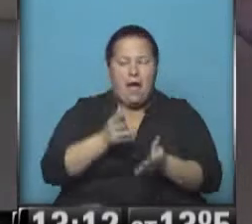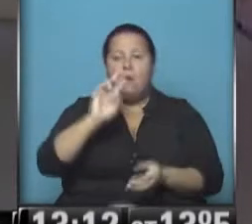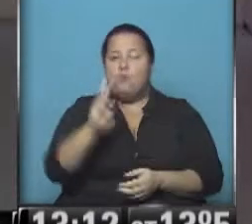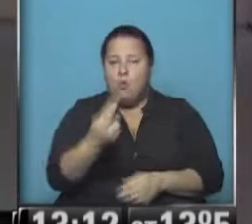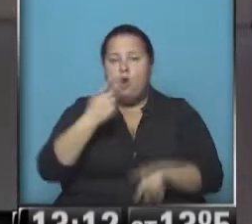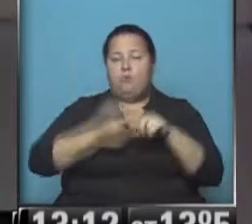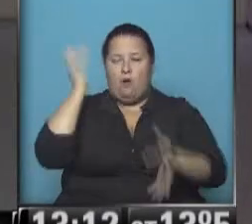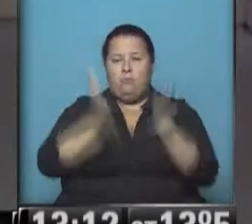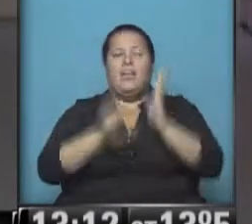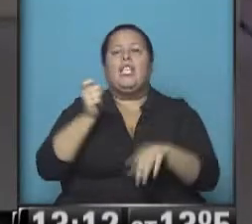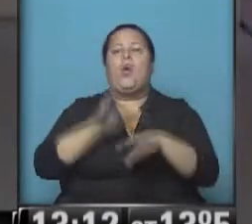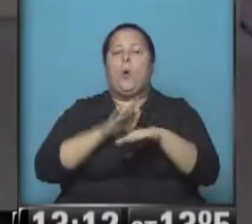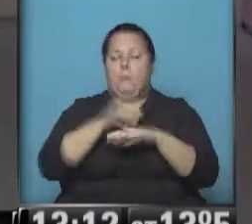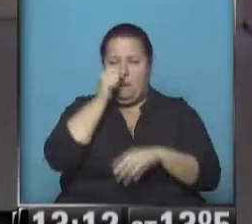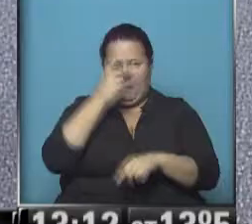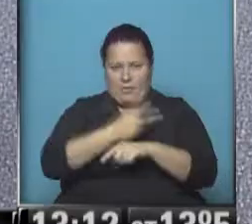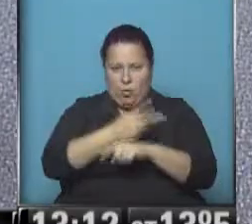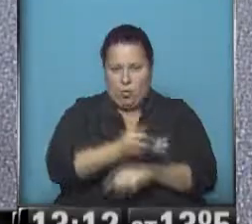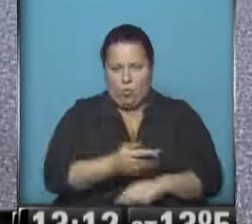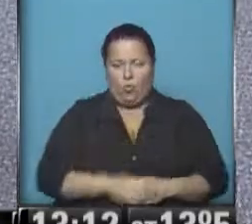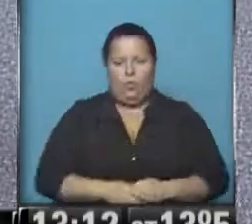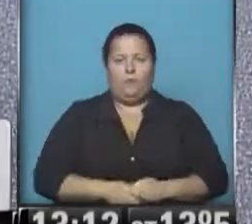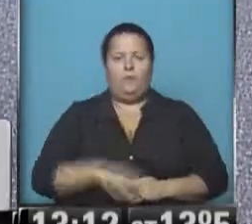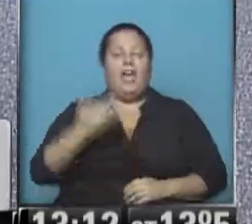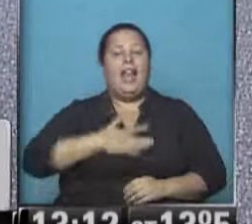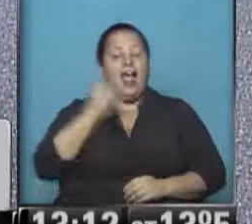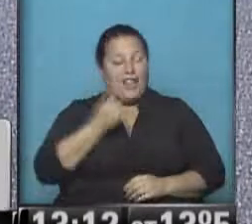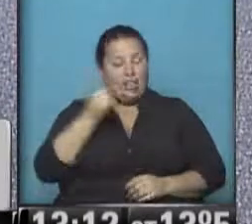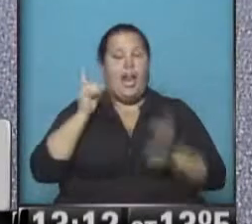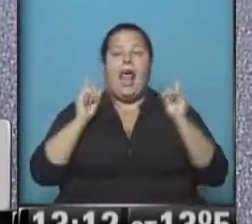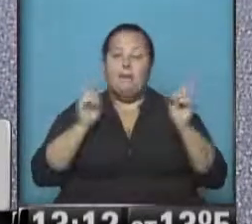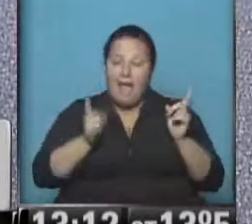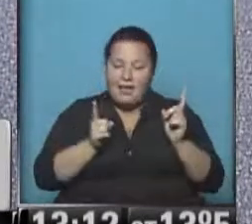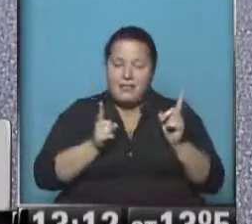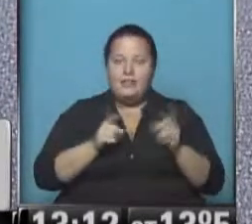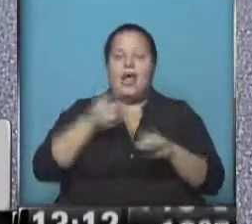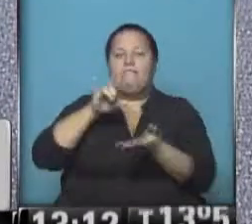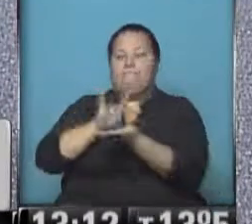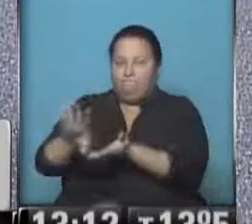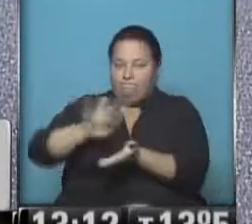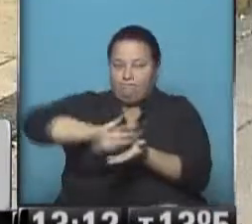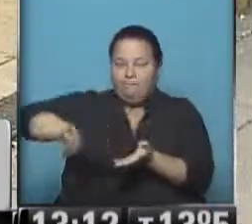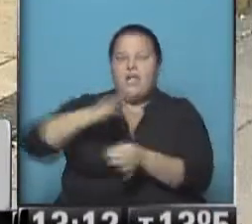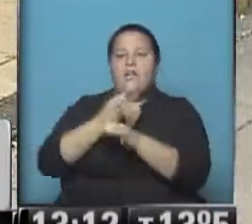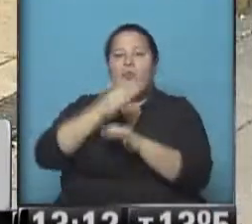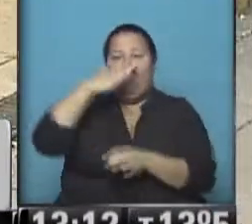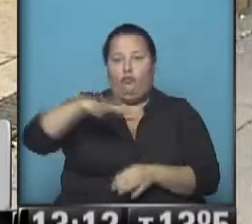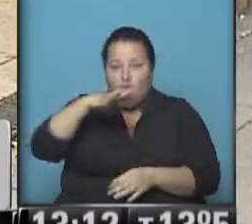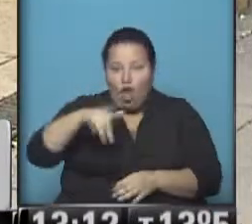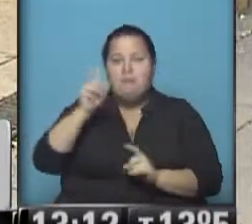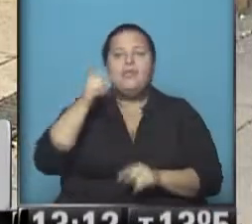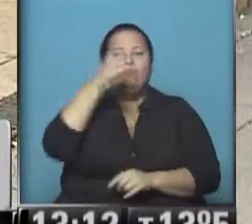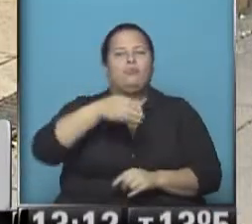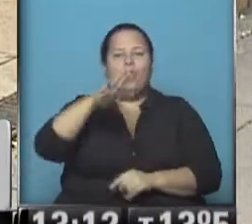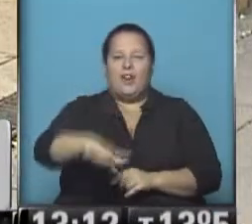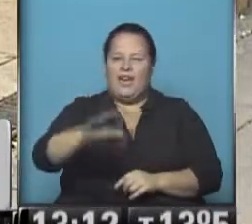murió justamente por los golpes de su padrastro. La directora y una maestra fueron apartadas de la escuela de Flores, a donde